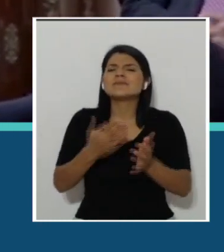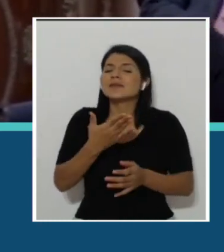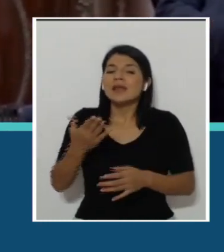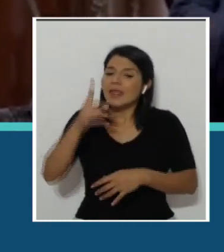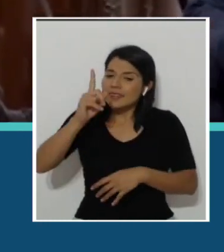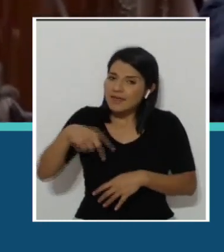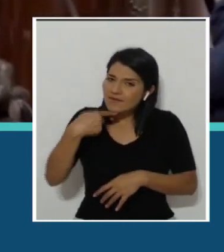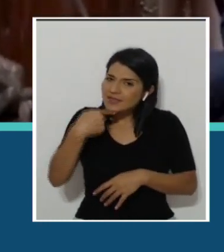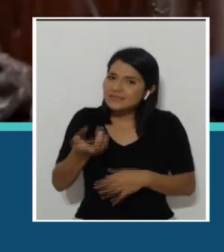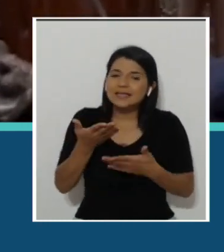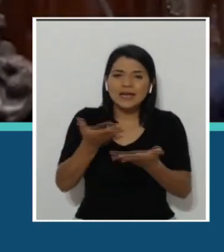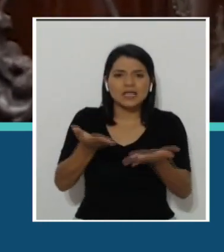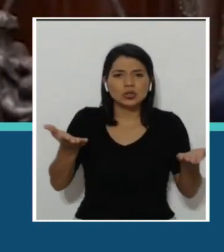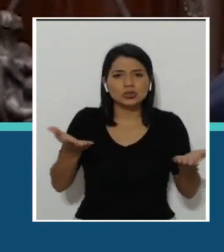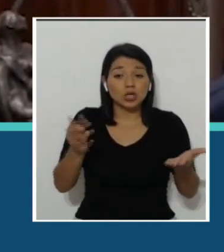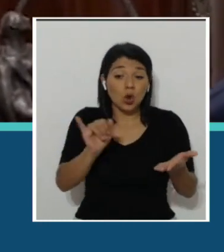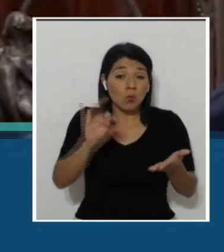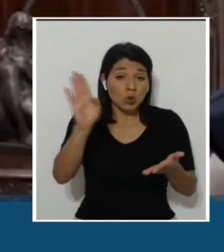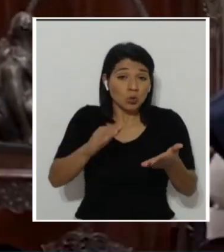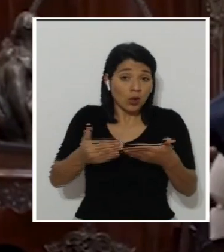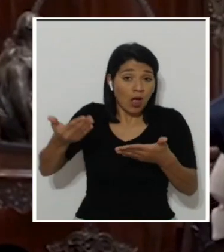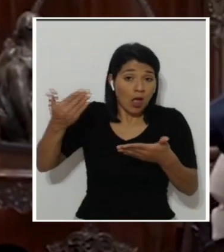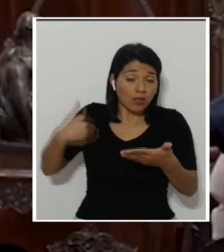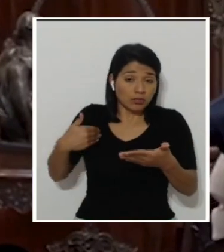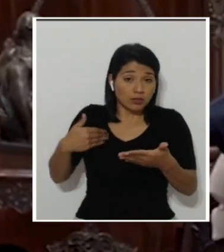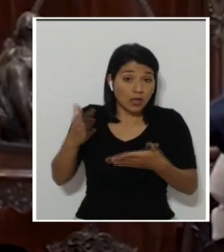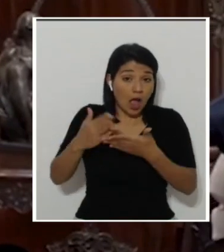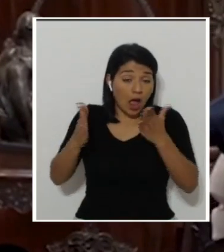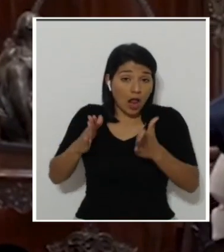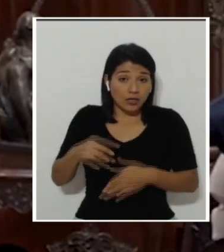se ha atrevido a decir.